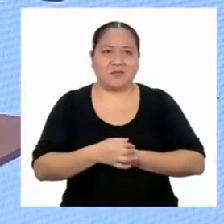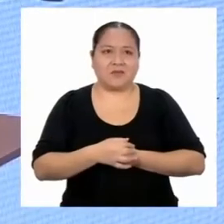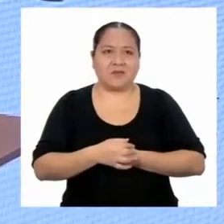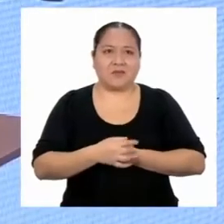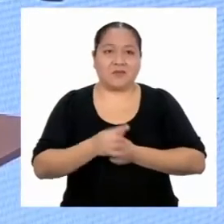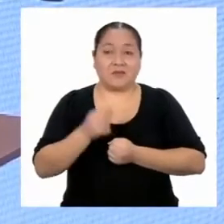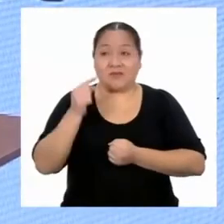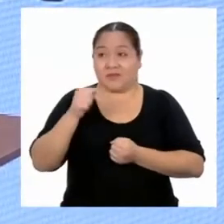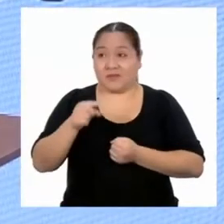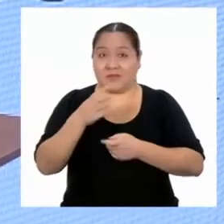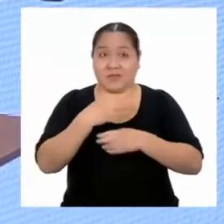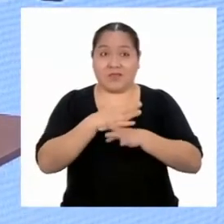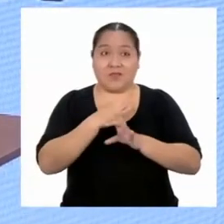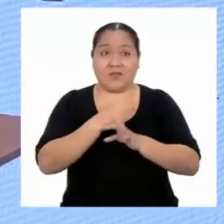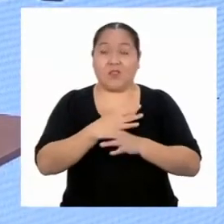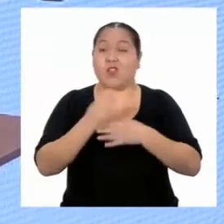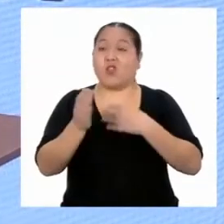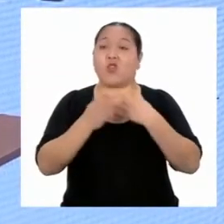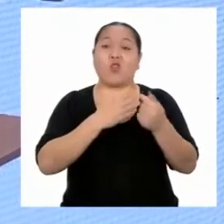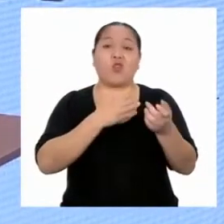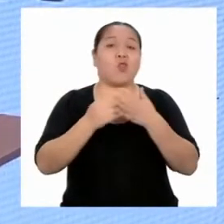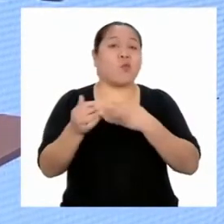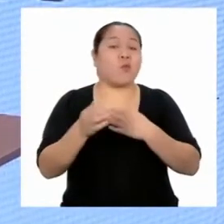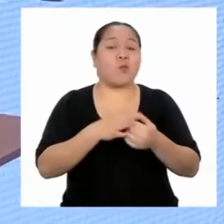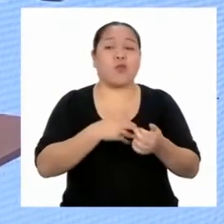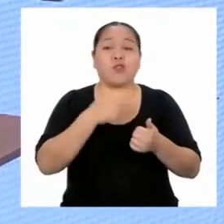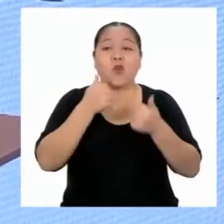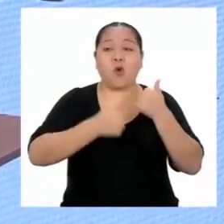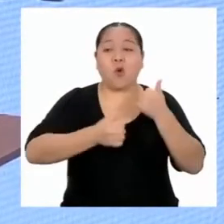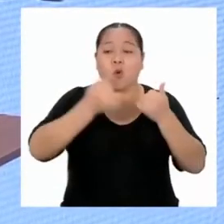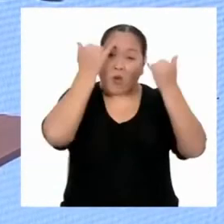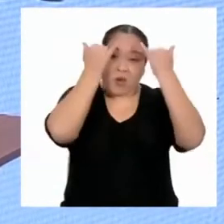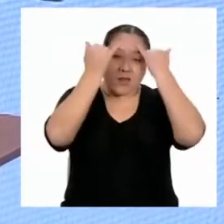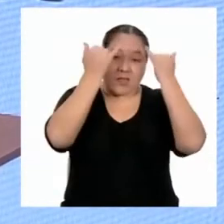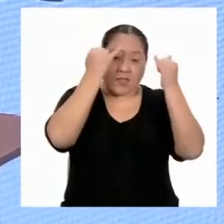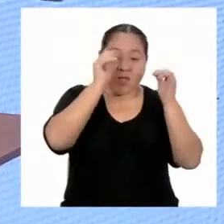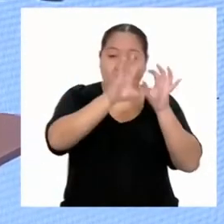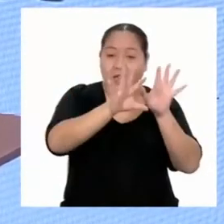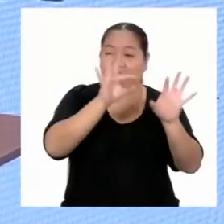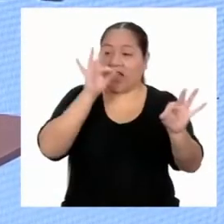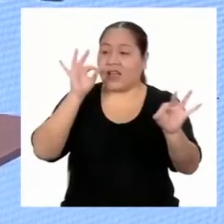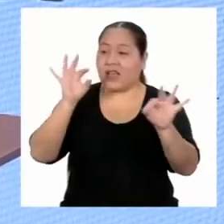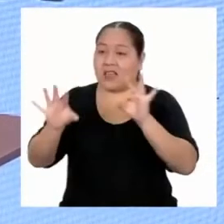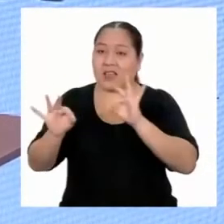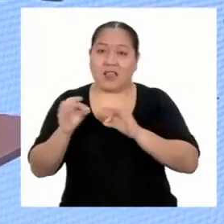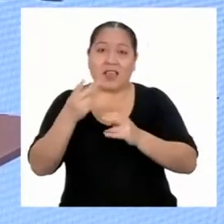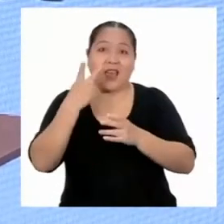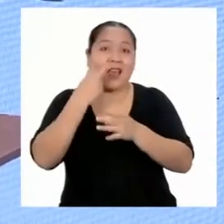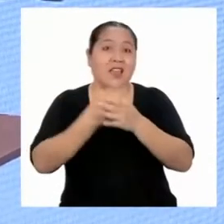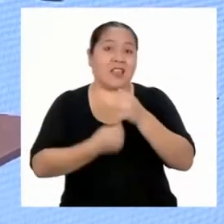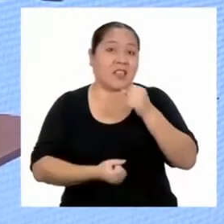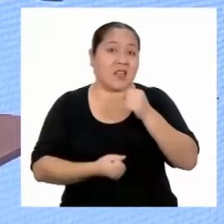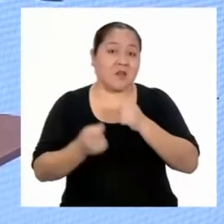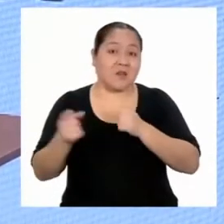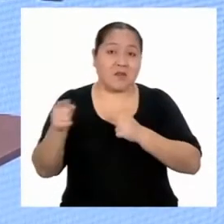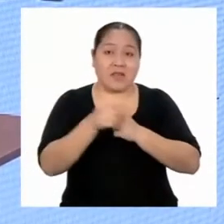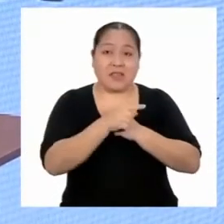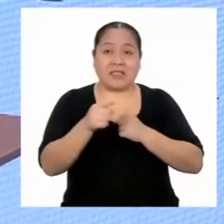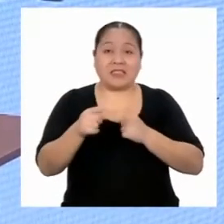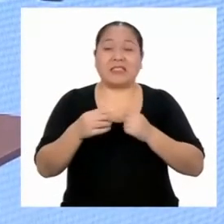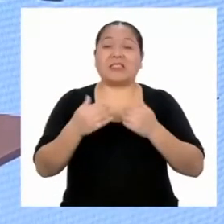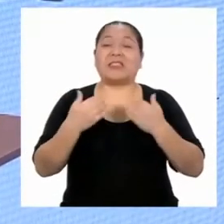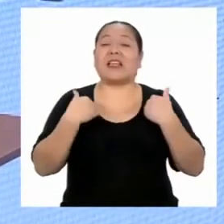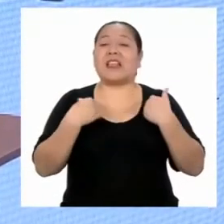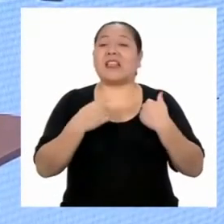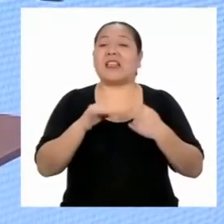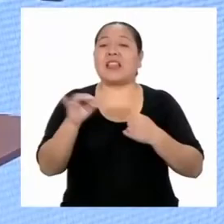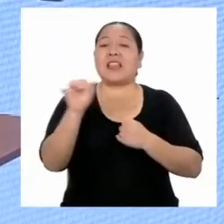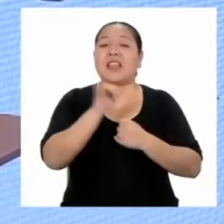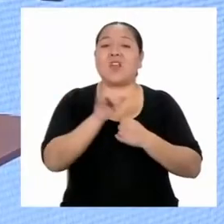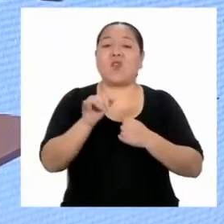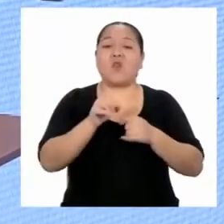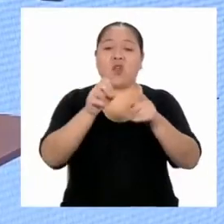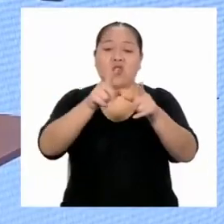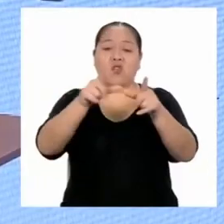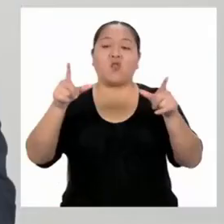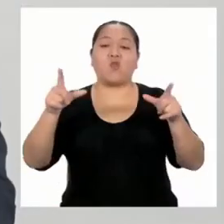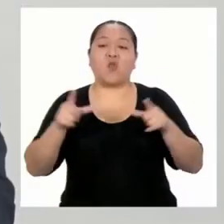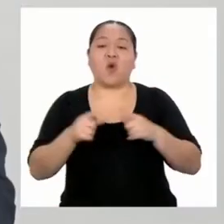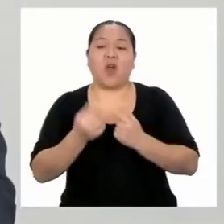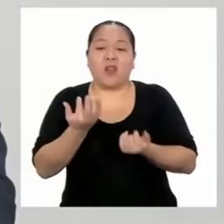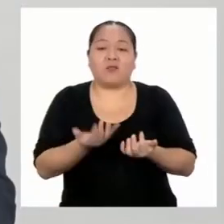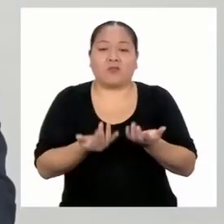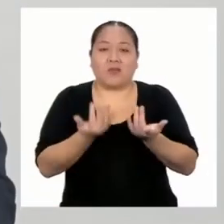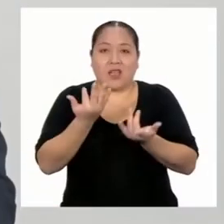En este caso, no importa la propuesta que los vecinos escojan, porque en ambas situaciones tendrán el mismo espacio de áreas